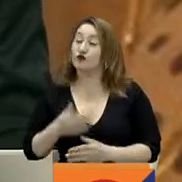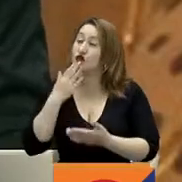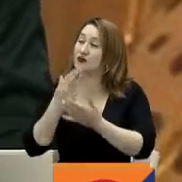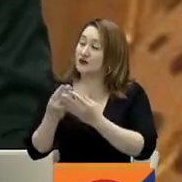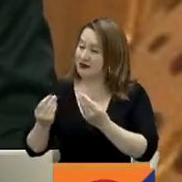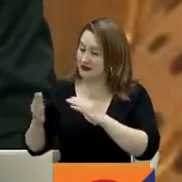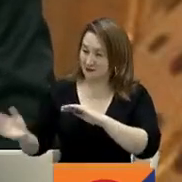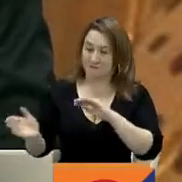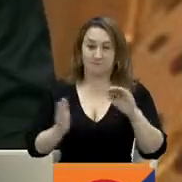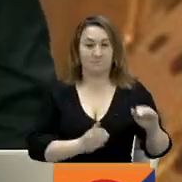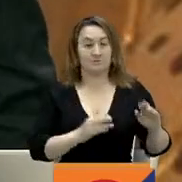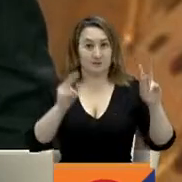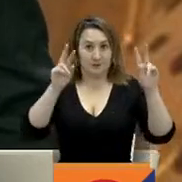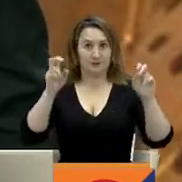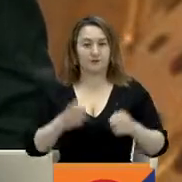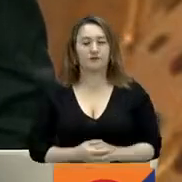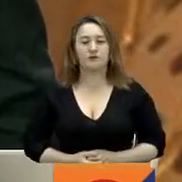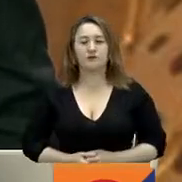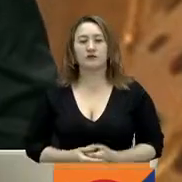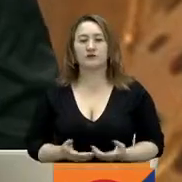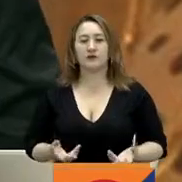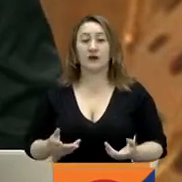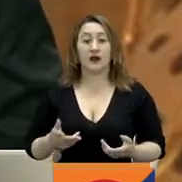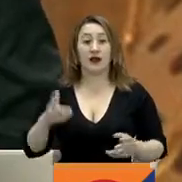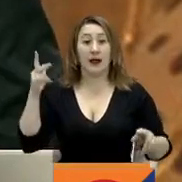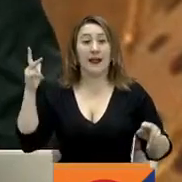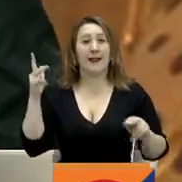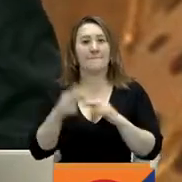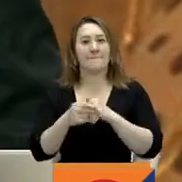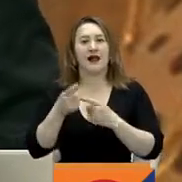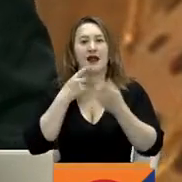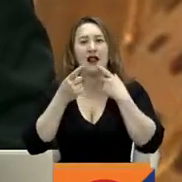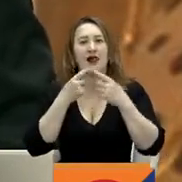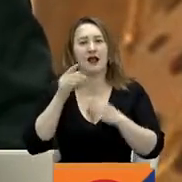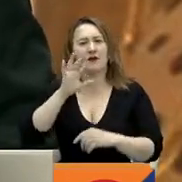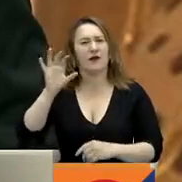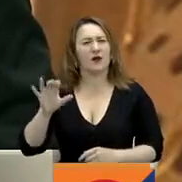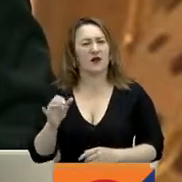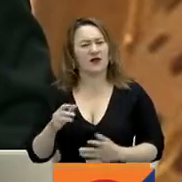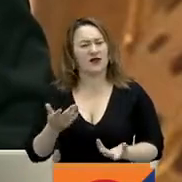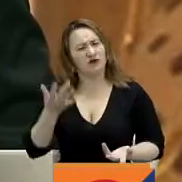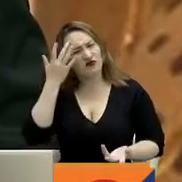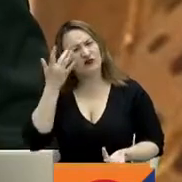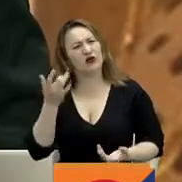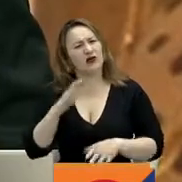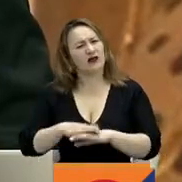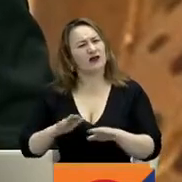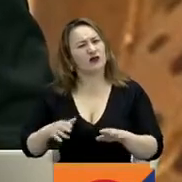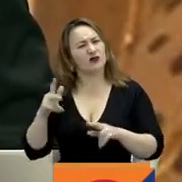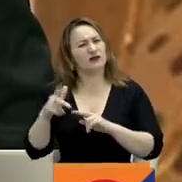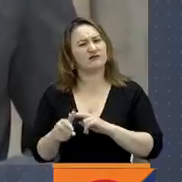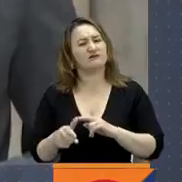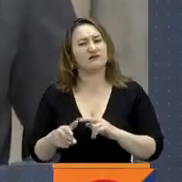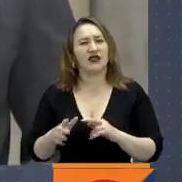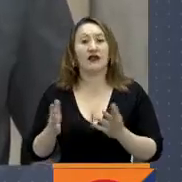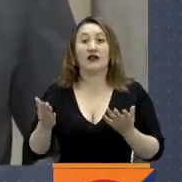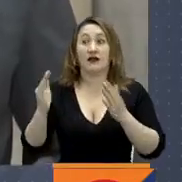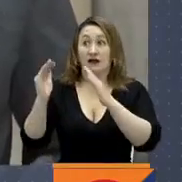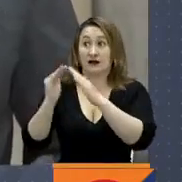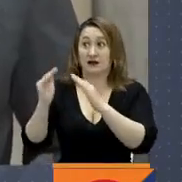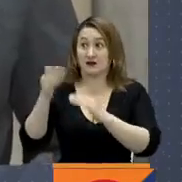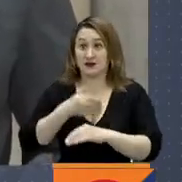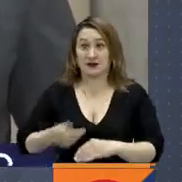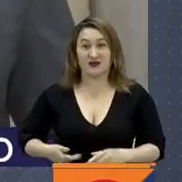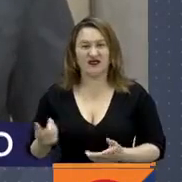que el gobierno nacional anunció la suspensión de los diálogos regionales. ¿Cuál es la razón y qué otras noticias hay desde la Casa de Nariño? John